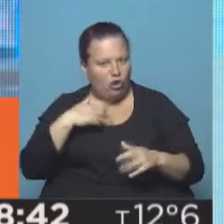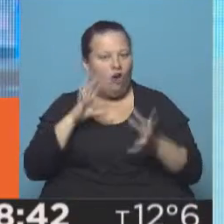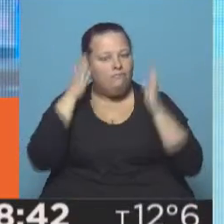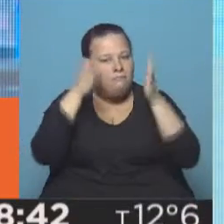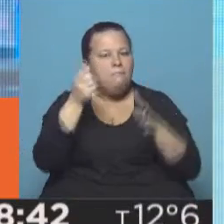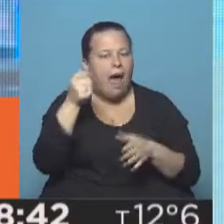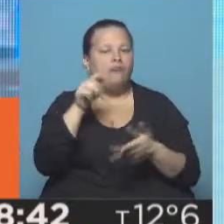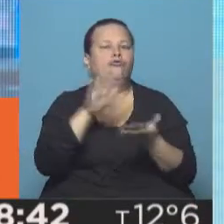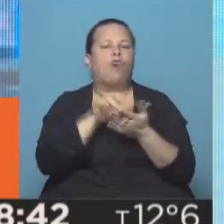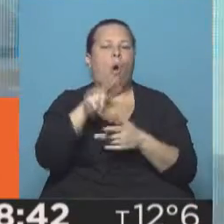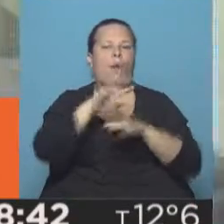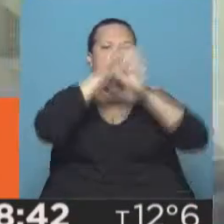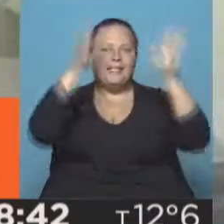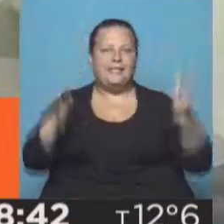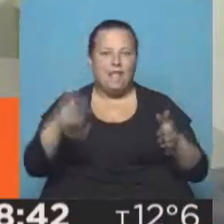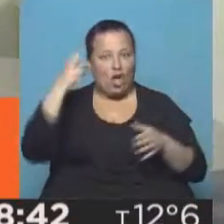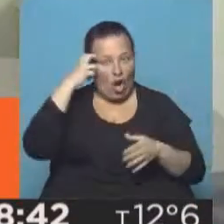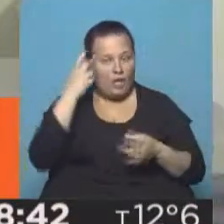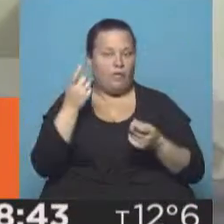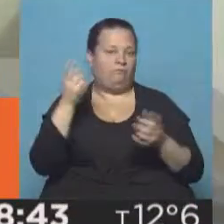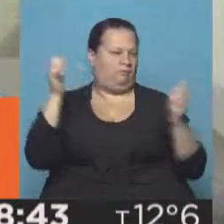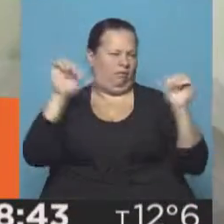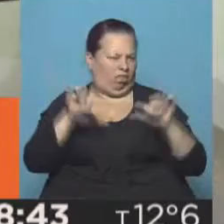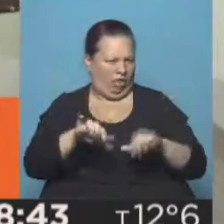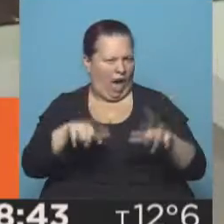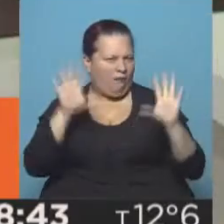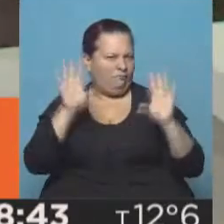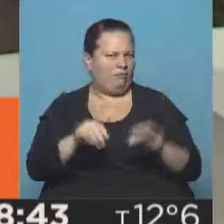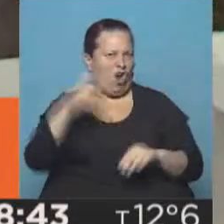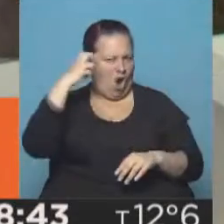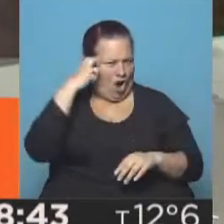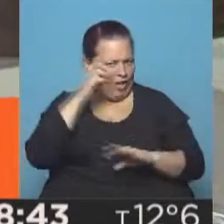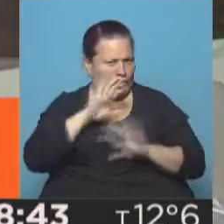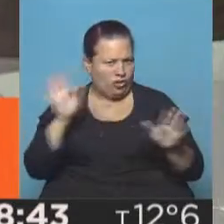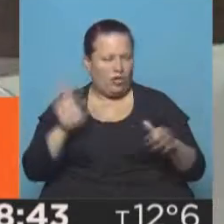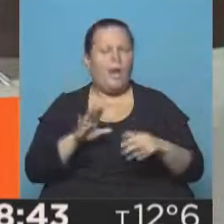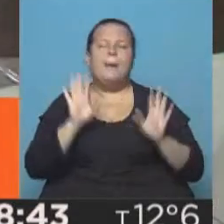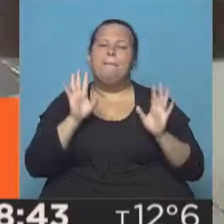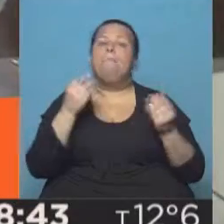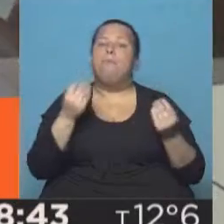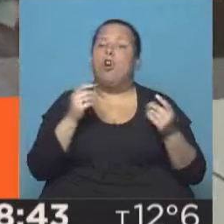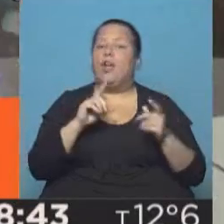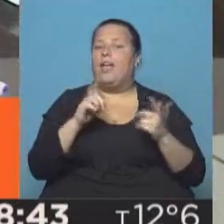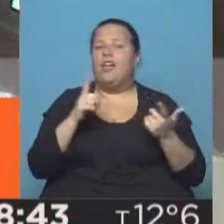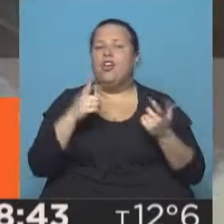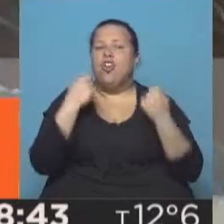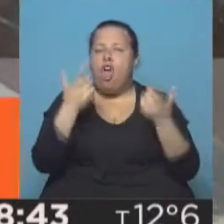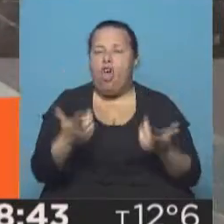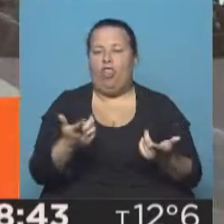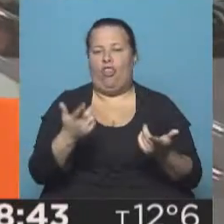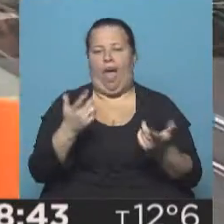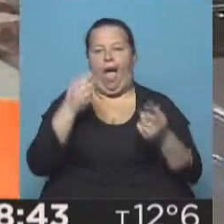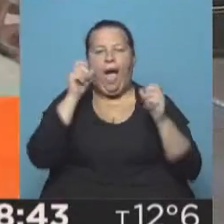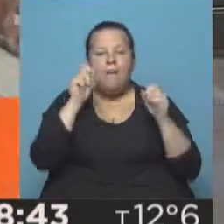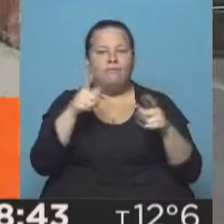foco en esta institución devaluada, como es el Congreso, pero porque tampoco se le otorga la